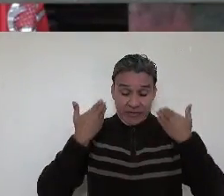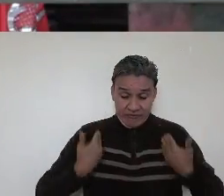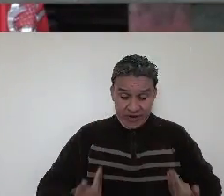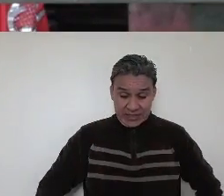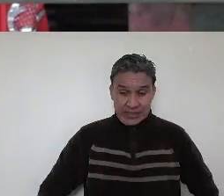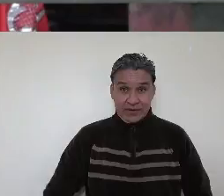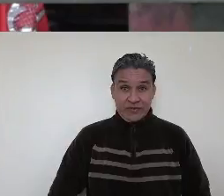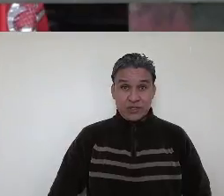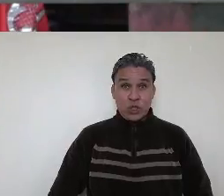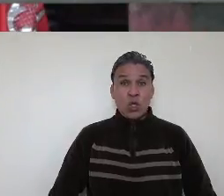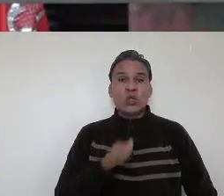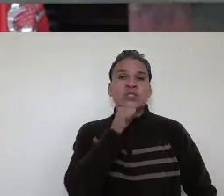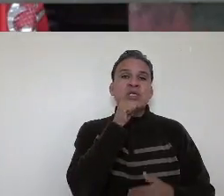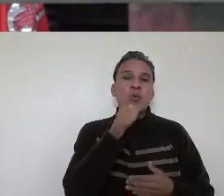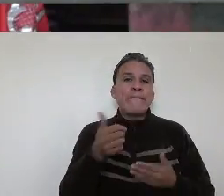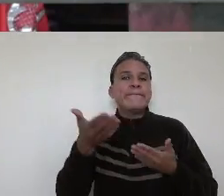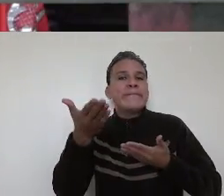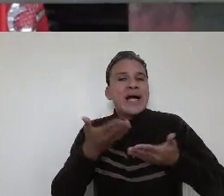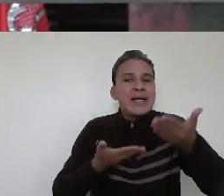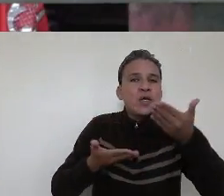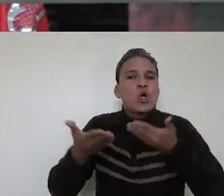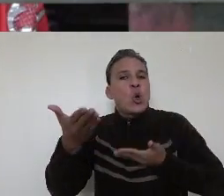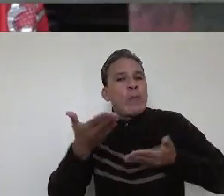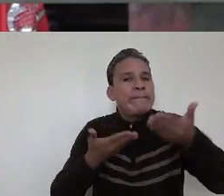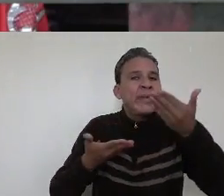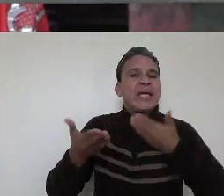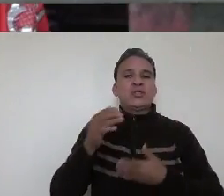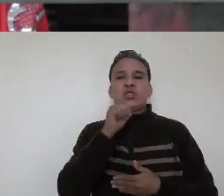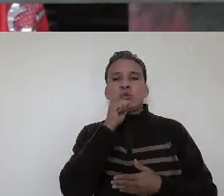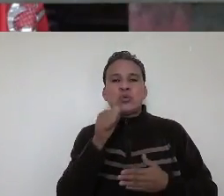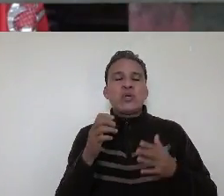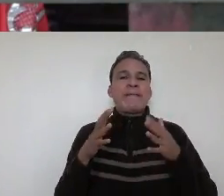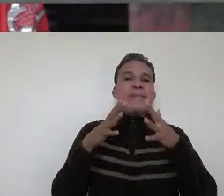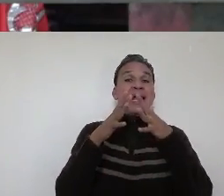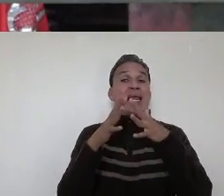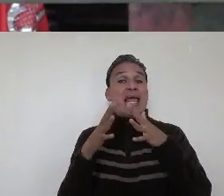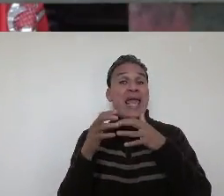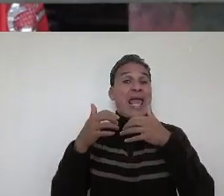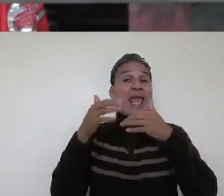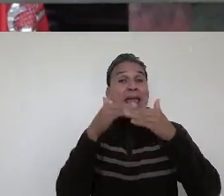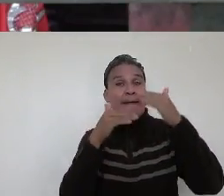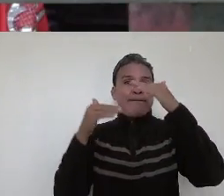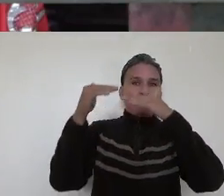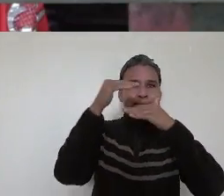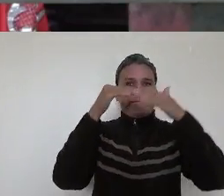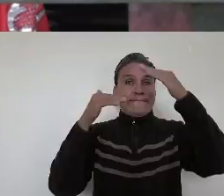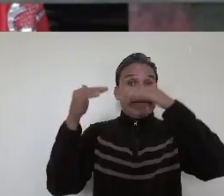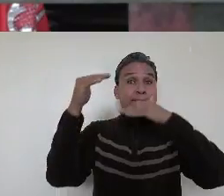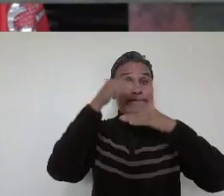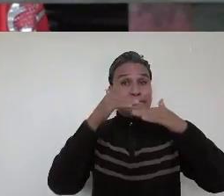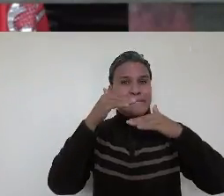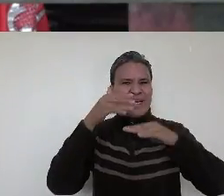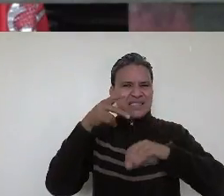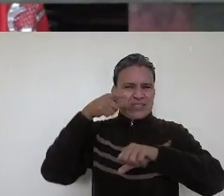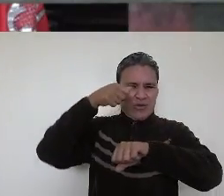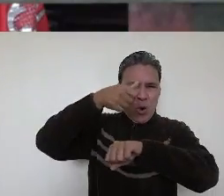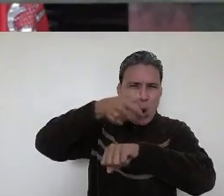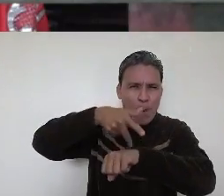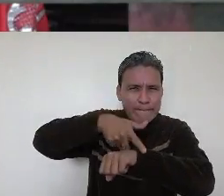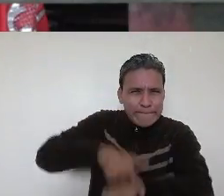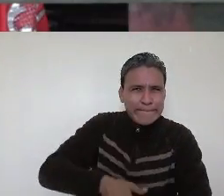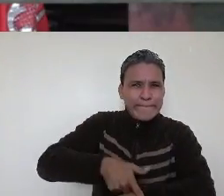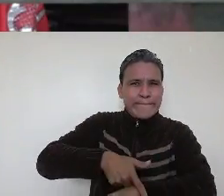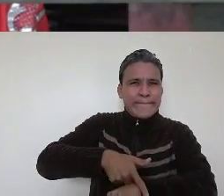mal comercio, de una mala empresa, qué sé yo, de todas esas cosas de opresión que muchas veces.